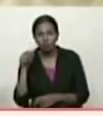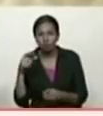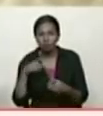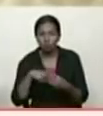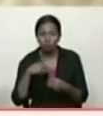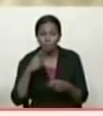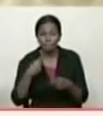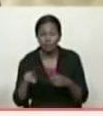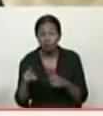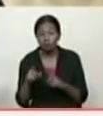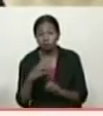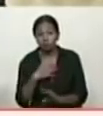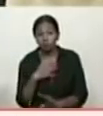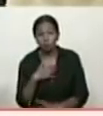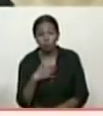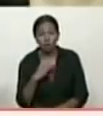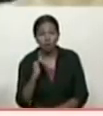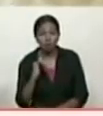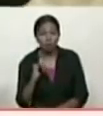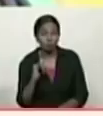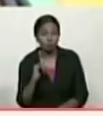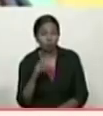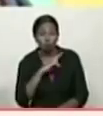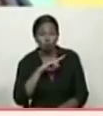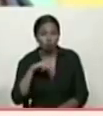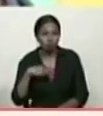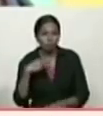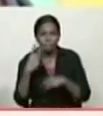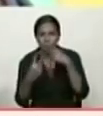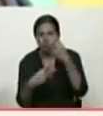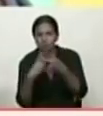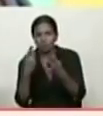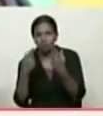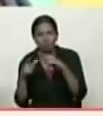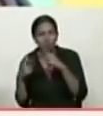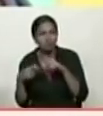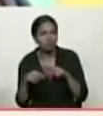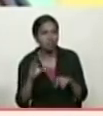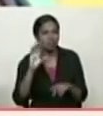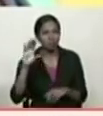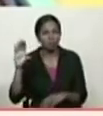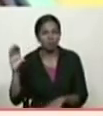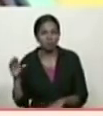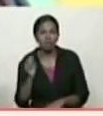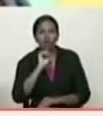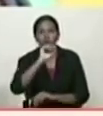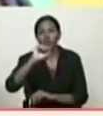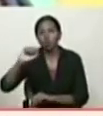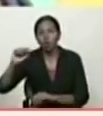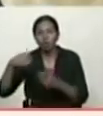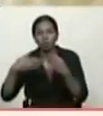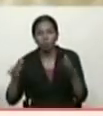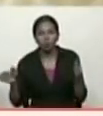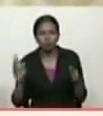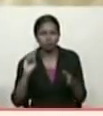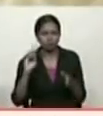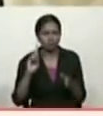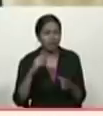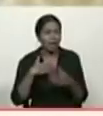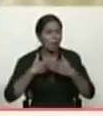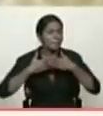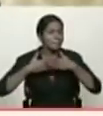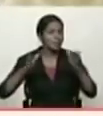así, por eso la gira, por eso estamos no tocando puertas, pues esas puertas ya están abiertas desde hace mucho tiempo,